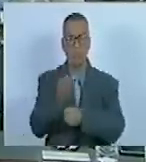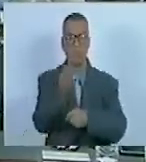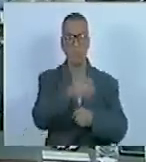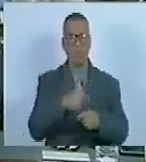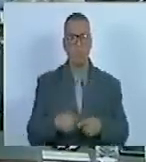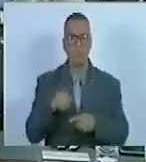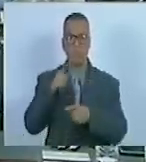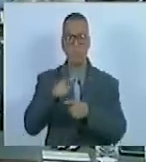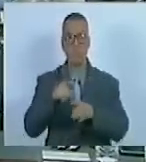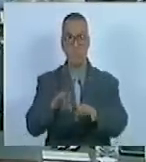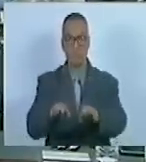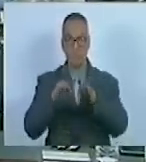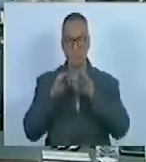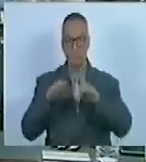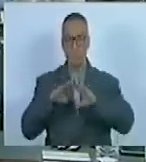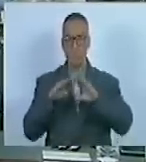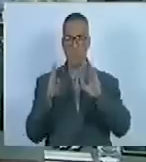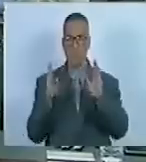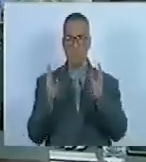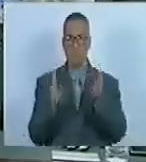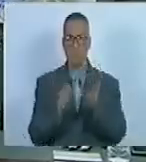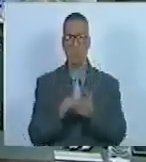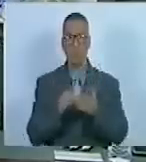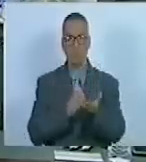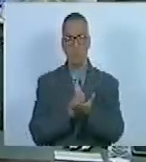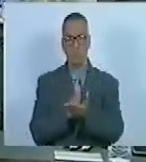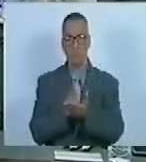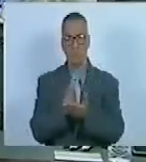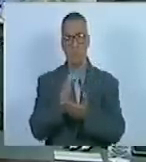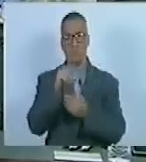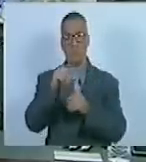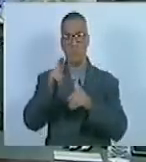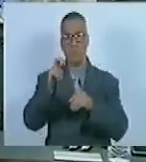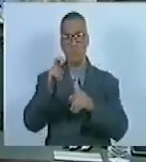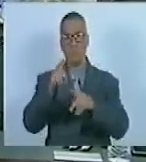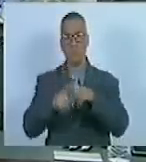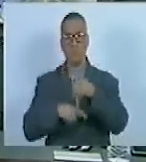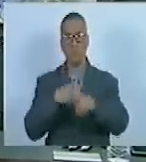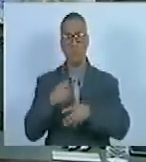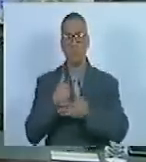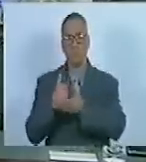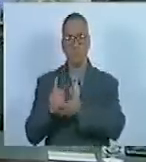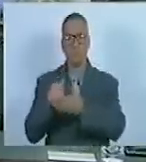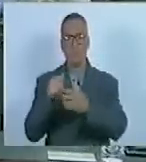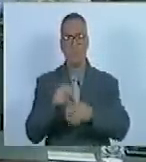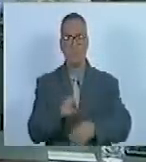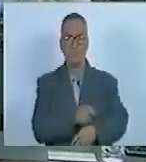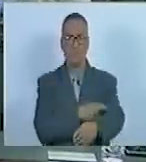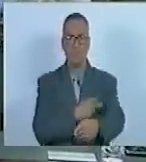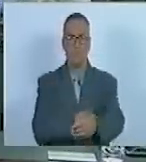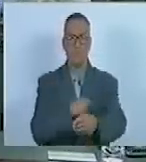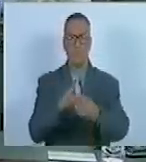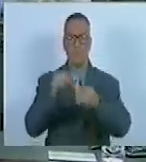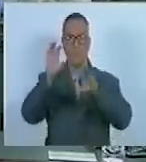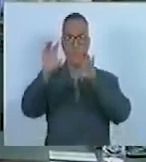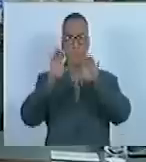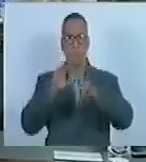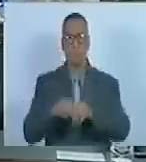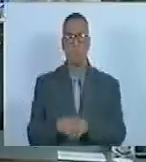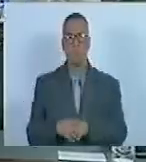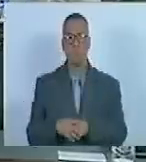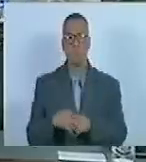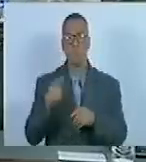de los intereses del planeta para ir a una nueva constelación de cooperación y hermandad entre las naciones.